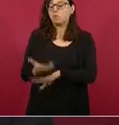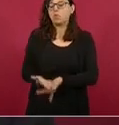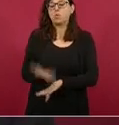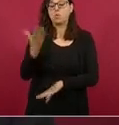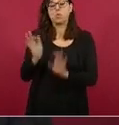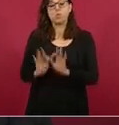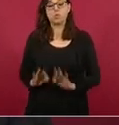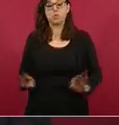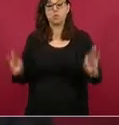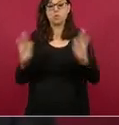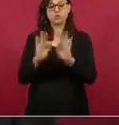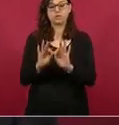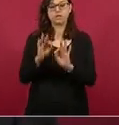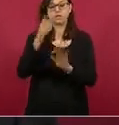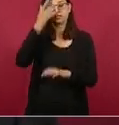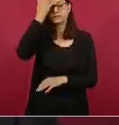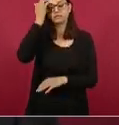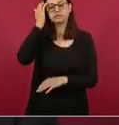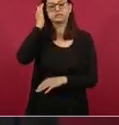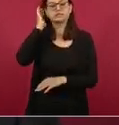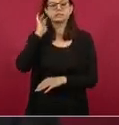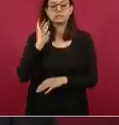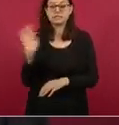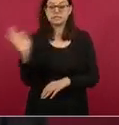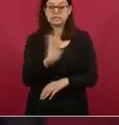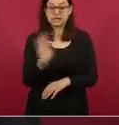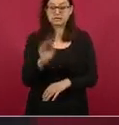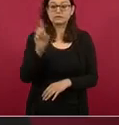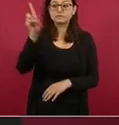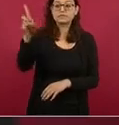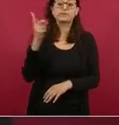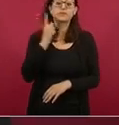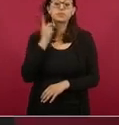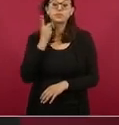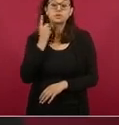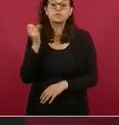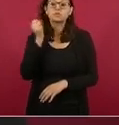se llevara a cabo una traición, tenemos el recurso